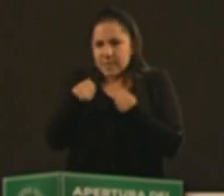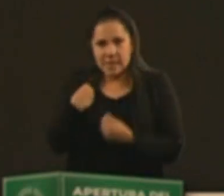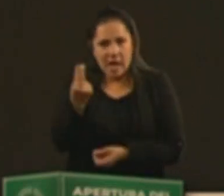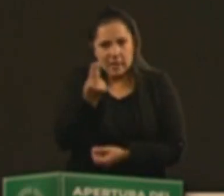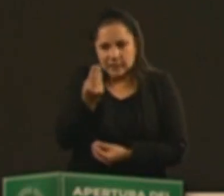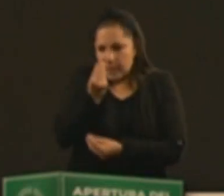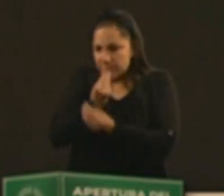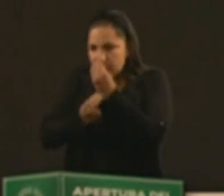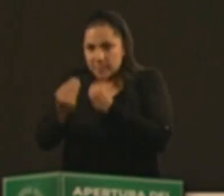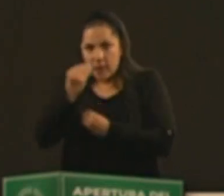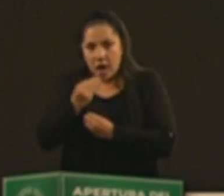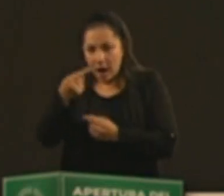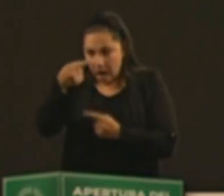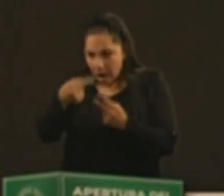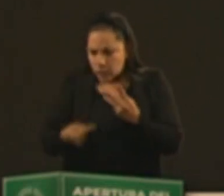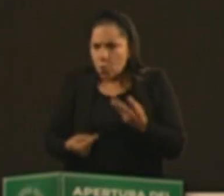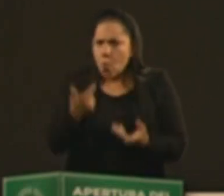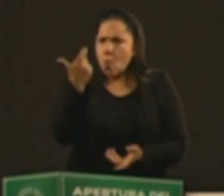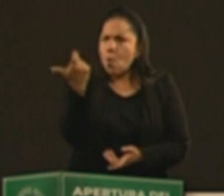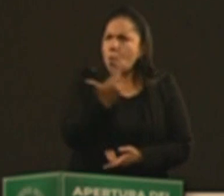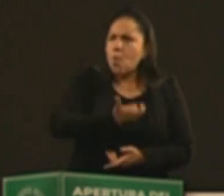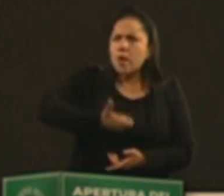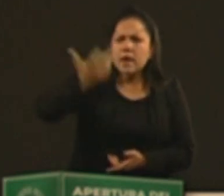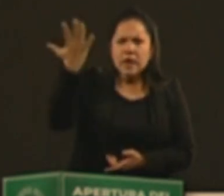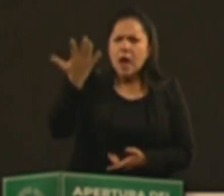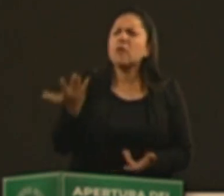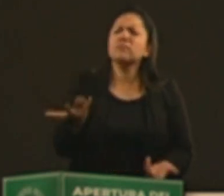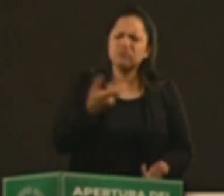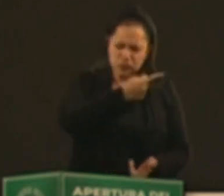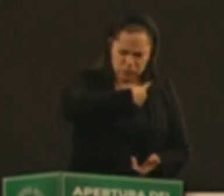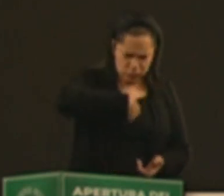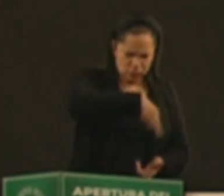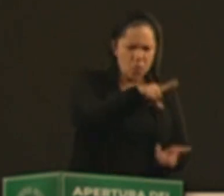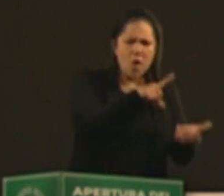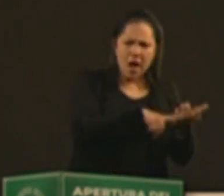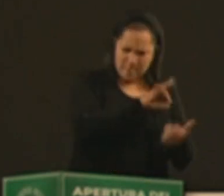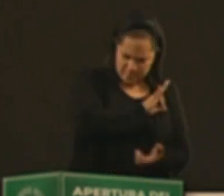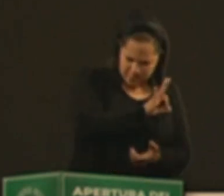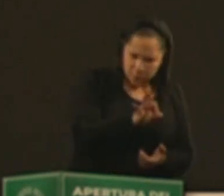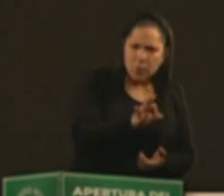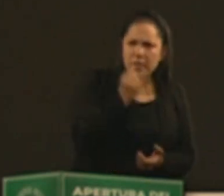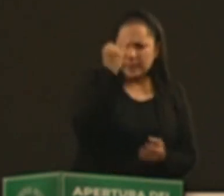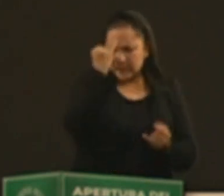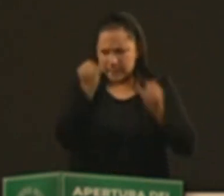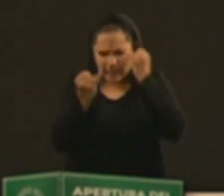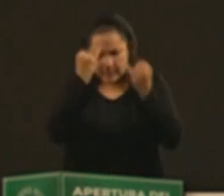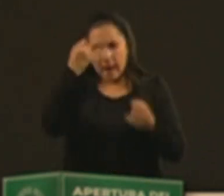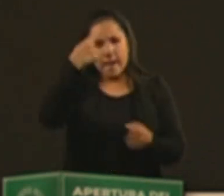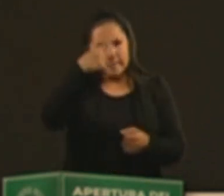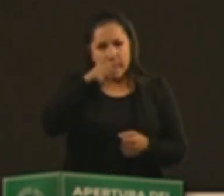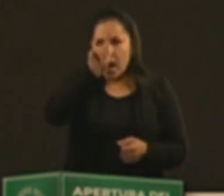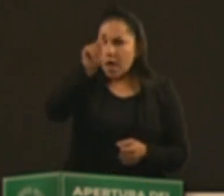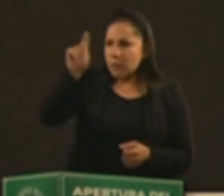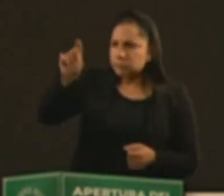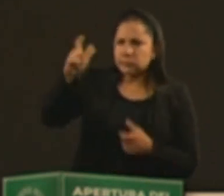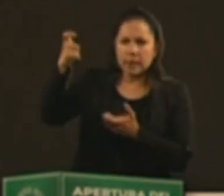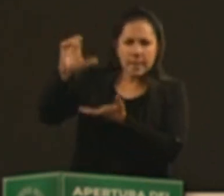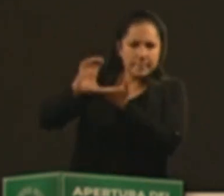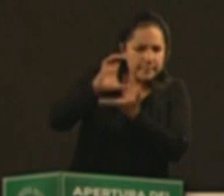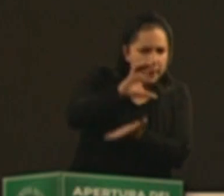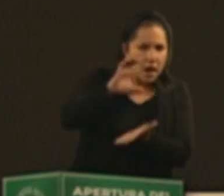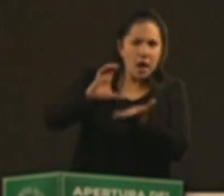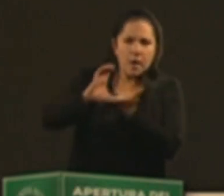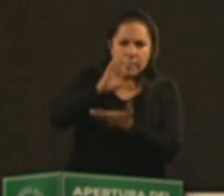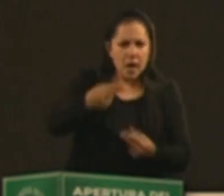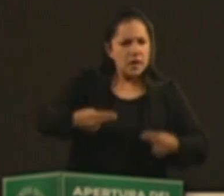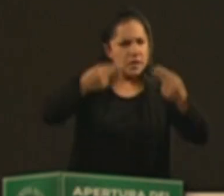arreglar la economía. Una, que rescate las inversiones, que apoye a las y los empresarios de México y, por supuesto, a